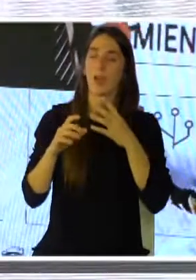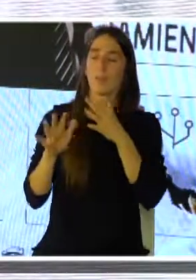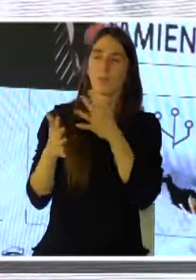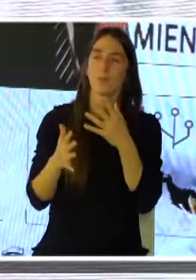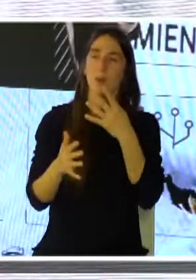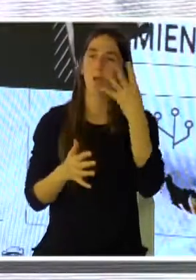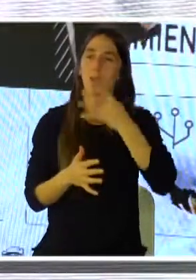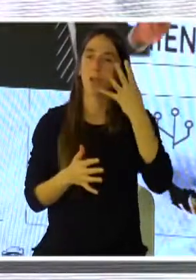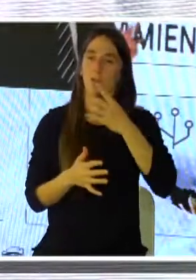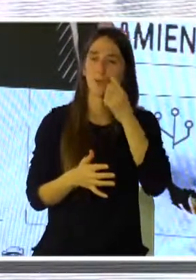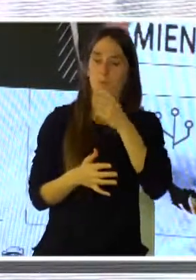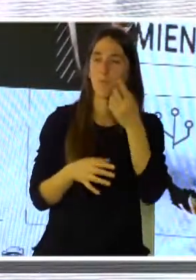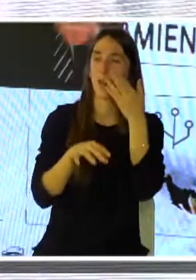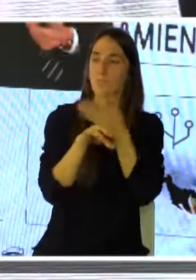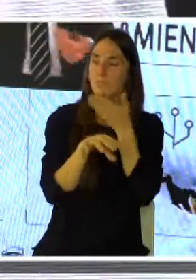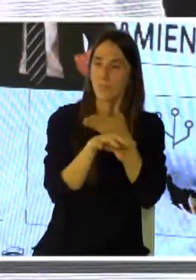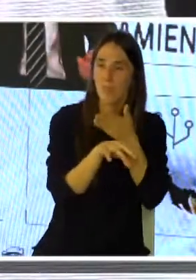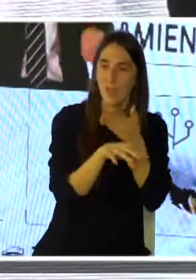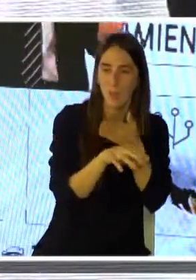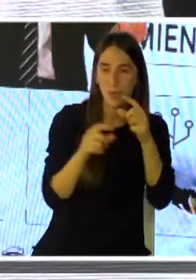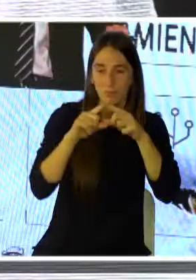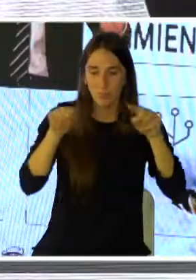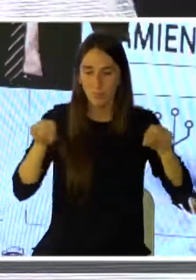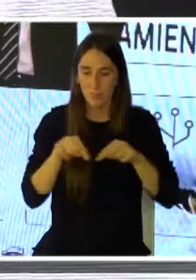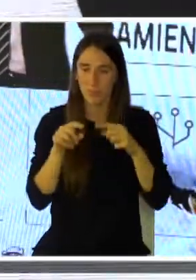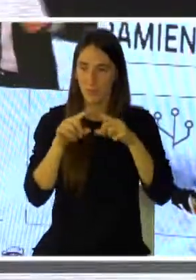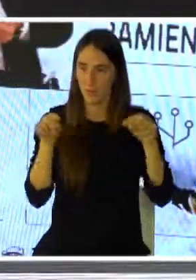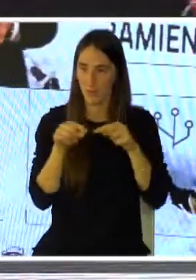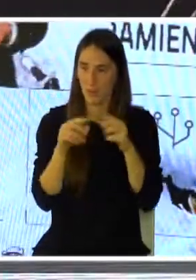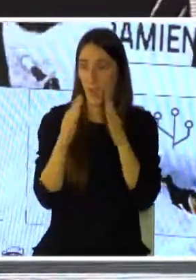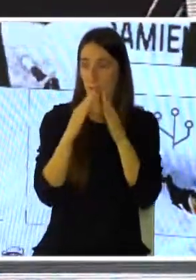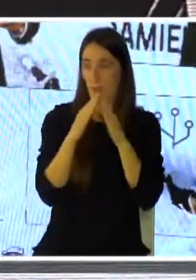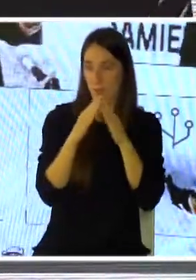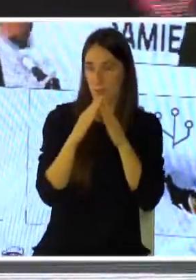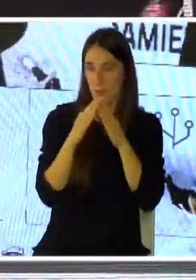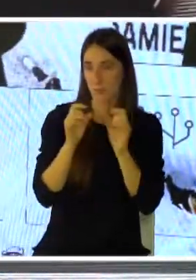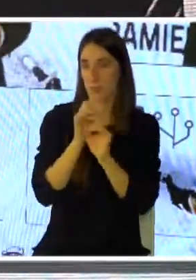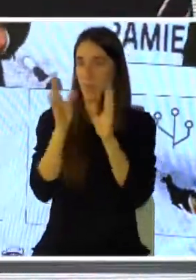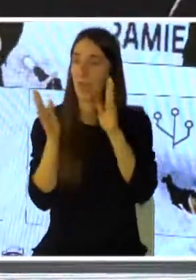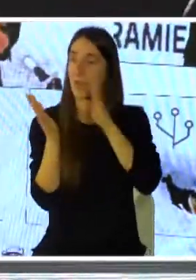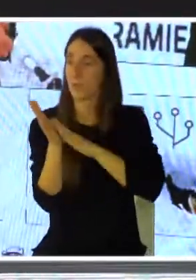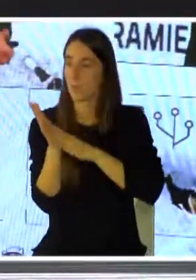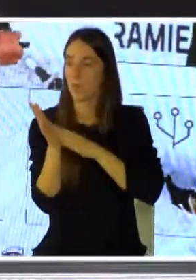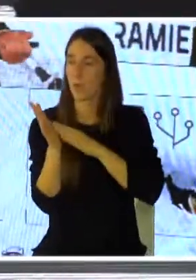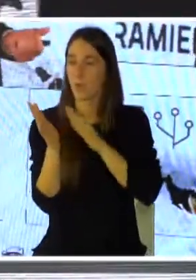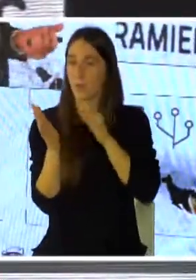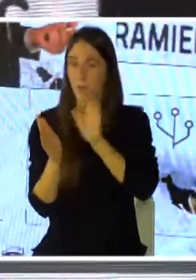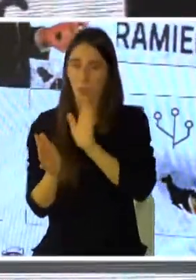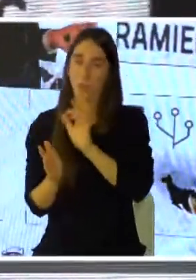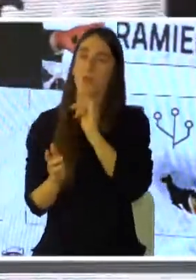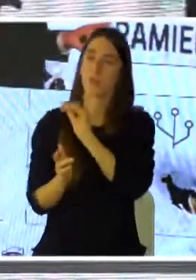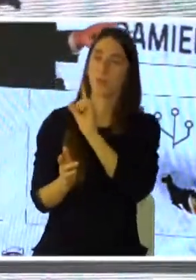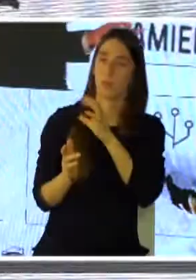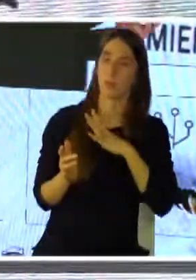14.000 solicitudes de este tipo, son gravámenes de inmuebles, ¿no? Para saber si tiene libre de deuda o no. Y